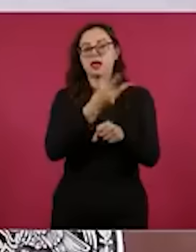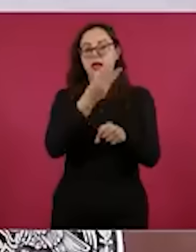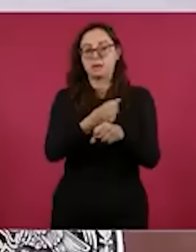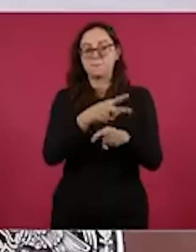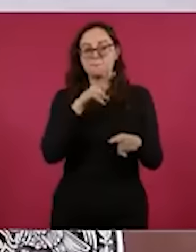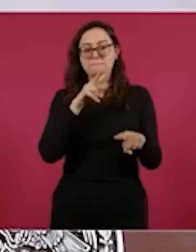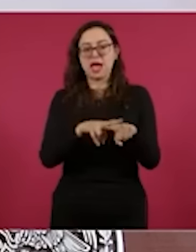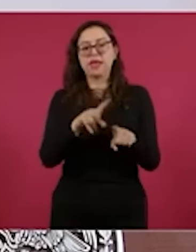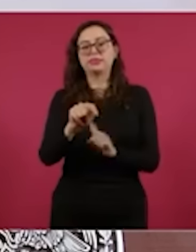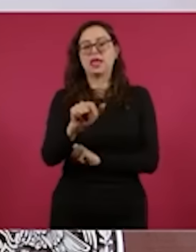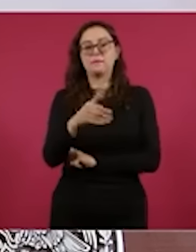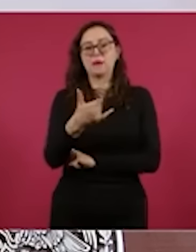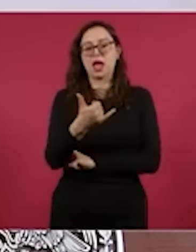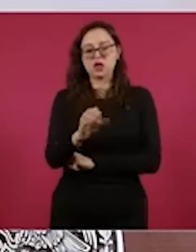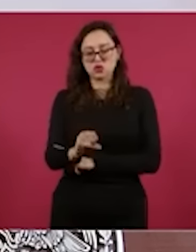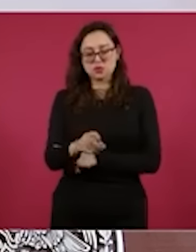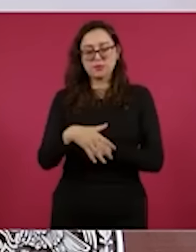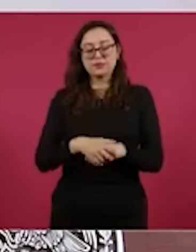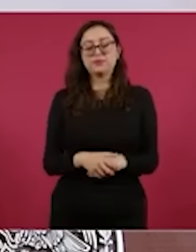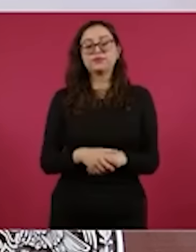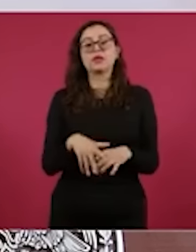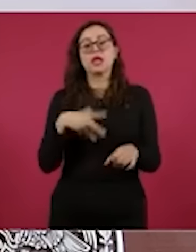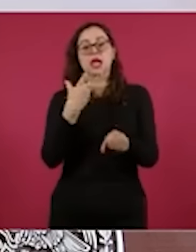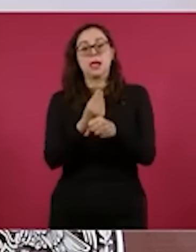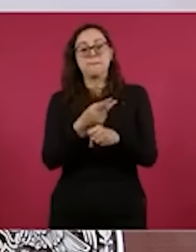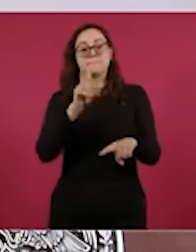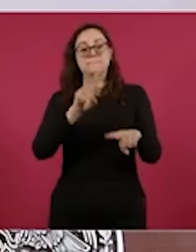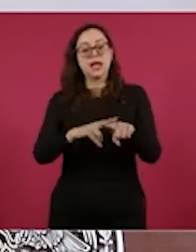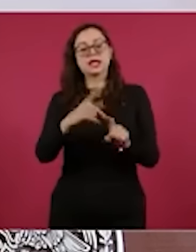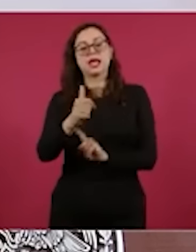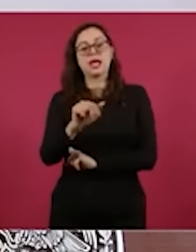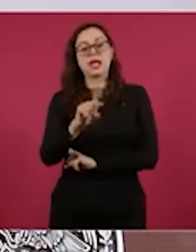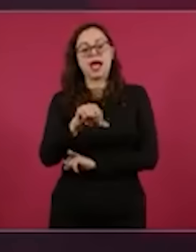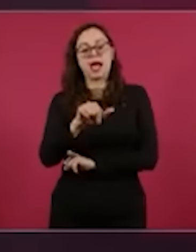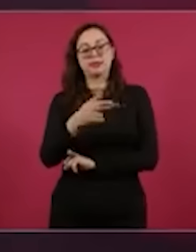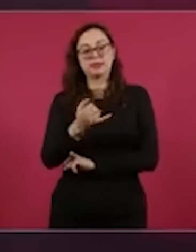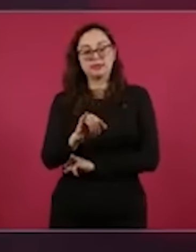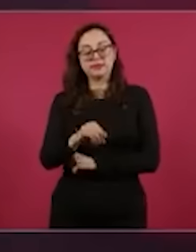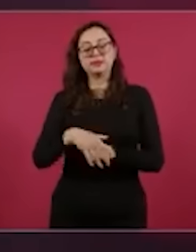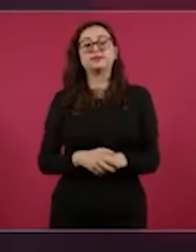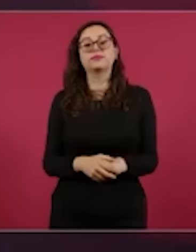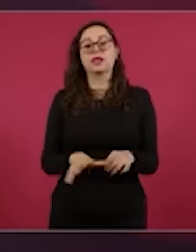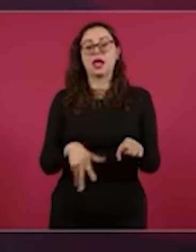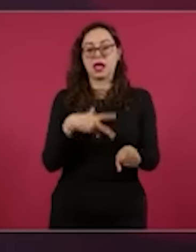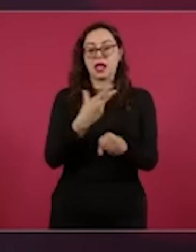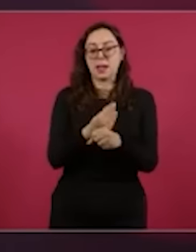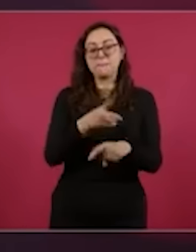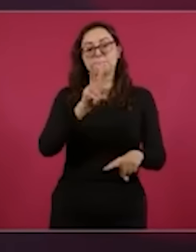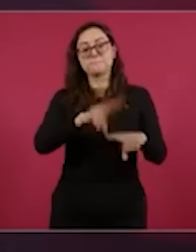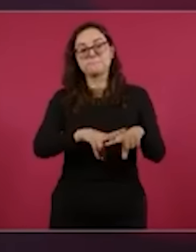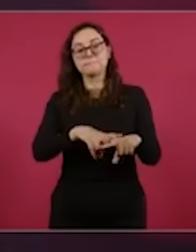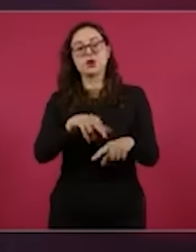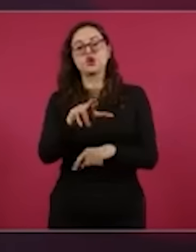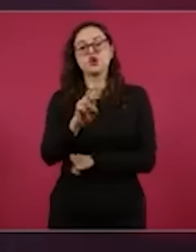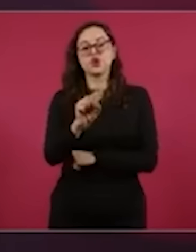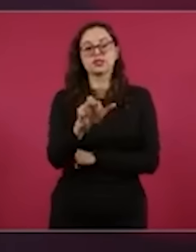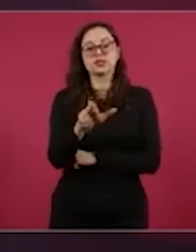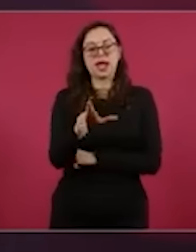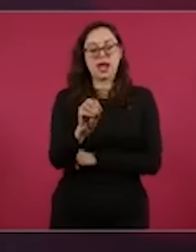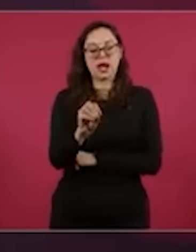Parque Tamayo, la rehabilitación del Parque Gandhi, la rehabilitación del Parque Rosario